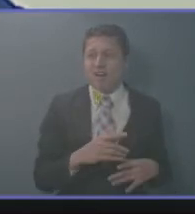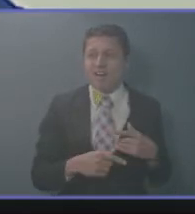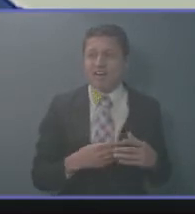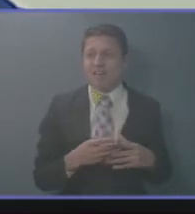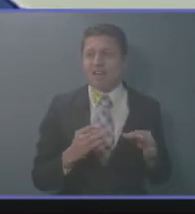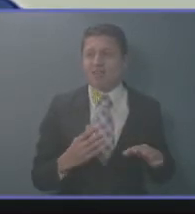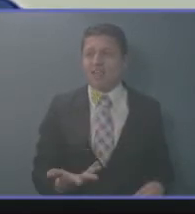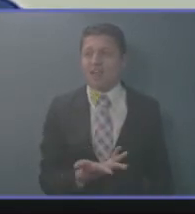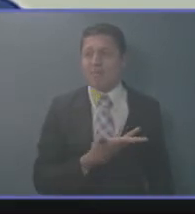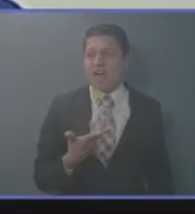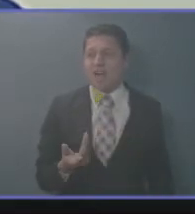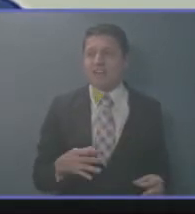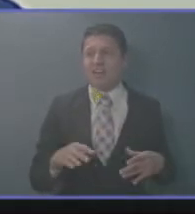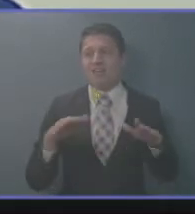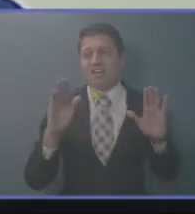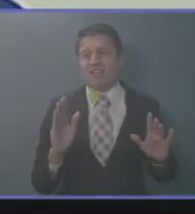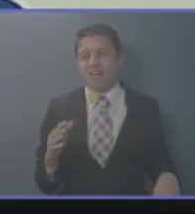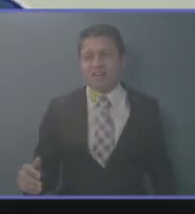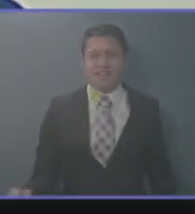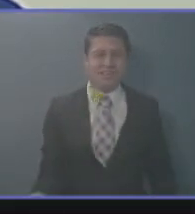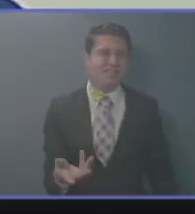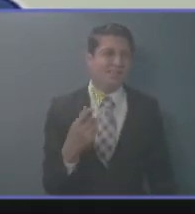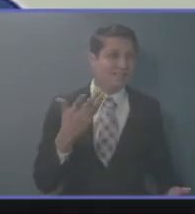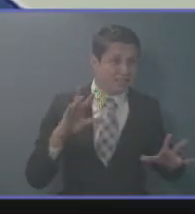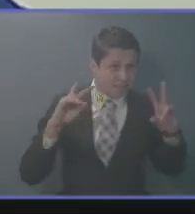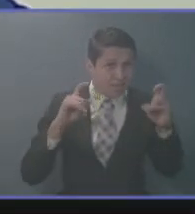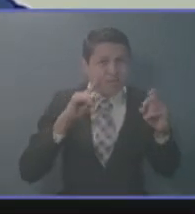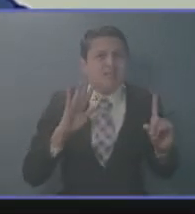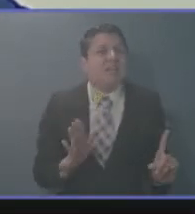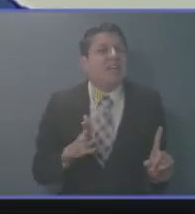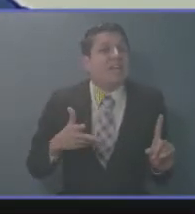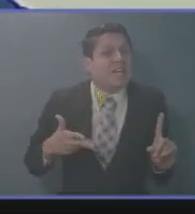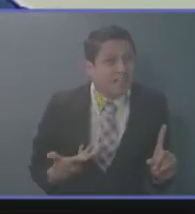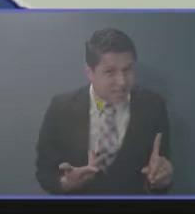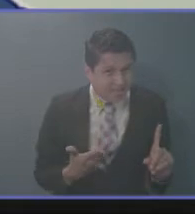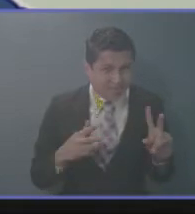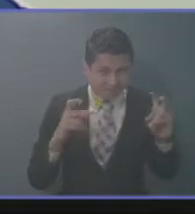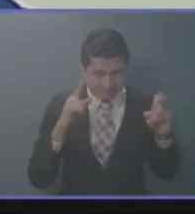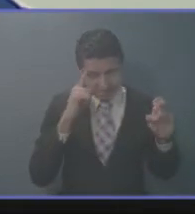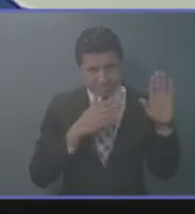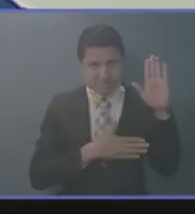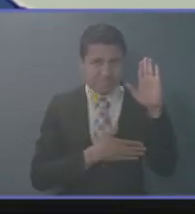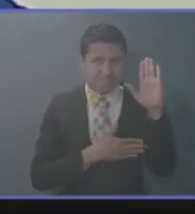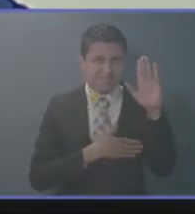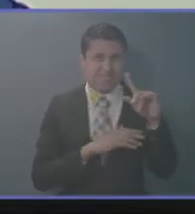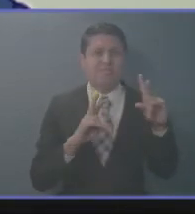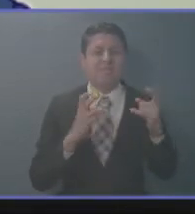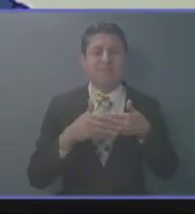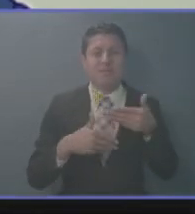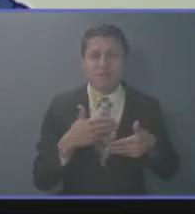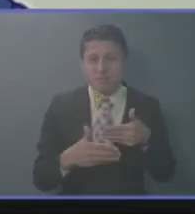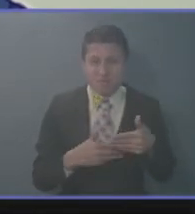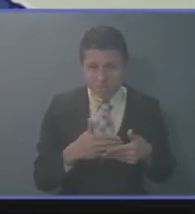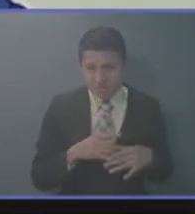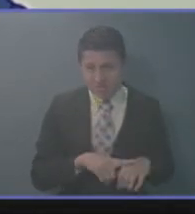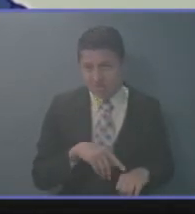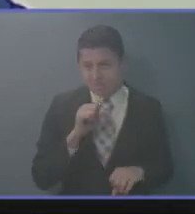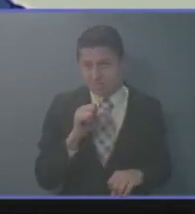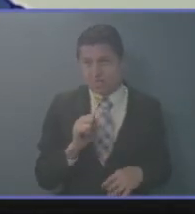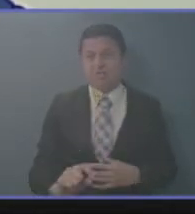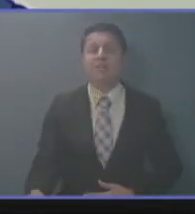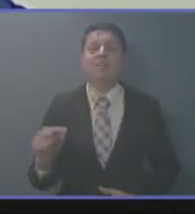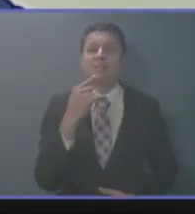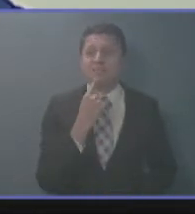la aprobación del decreto legislativo que comprende disposiciones transitorias que tiene